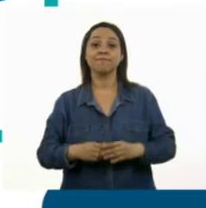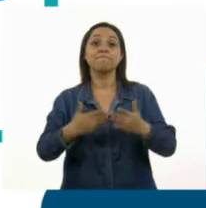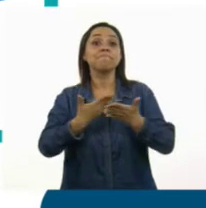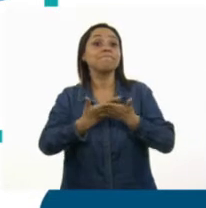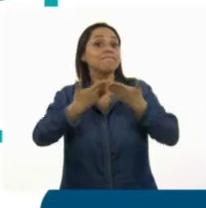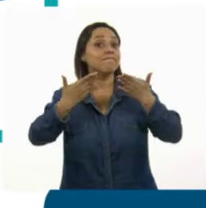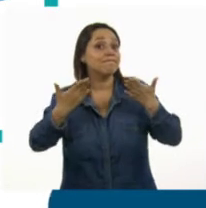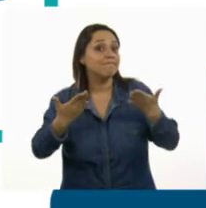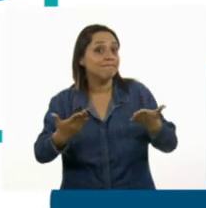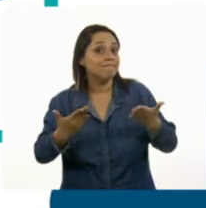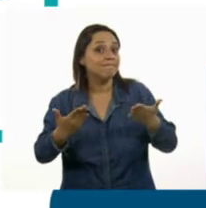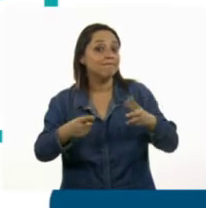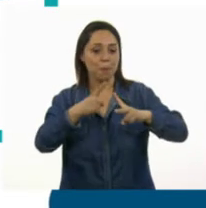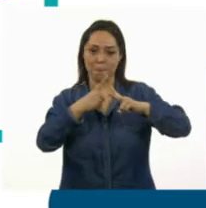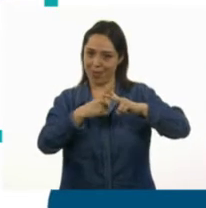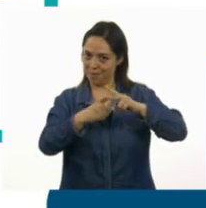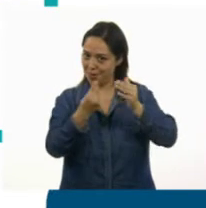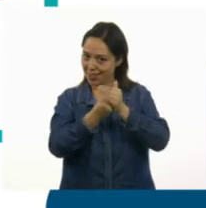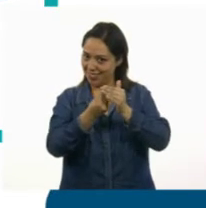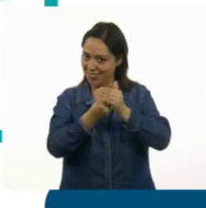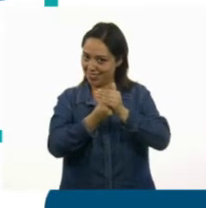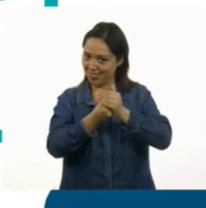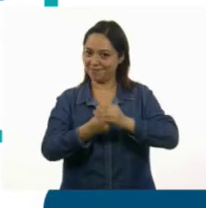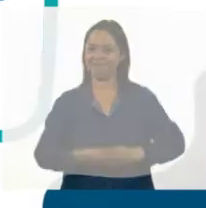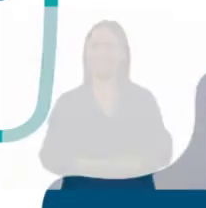A continuación, matemáticas.